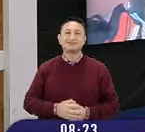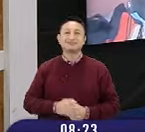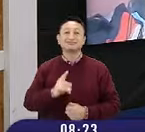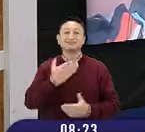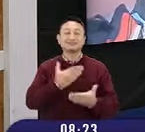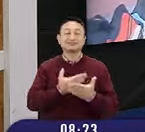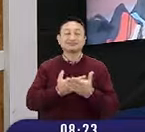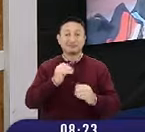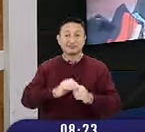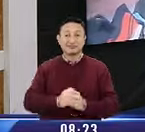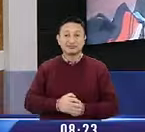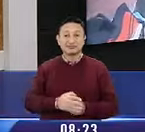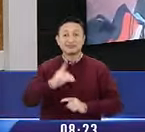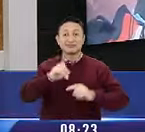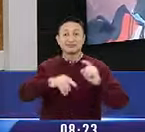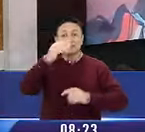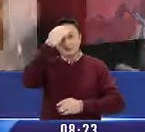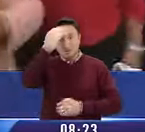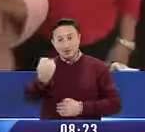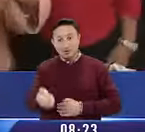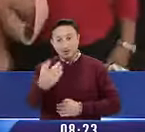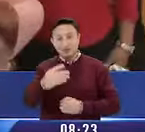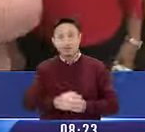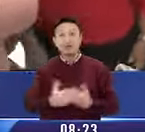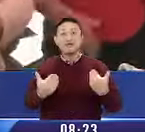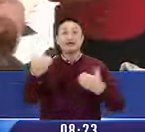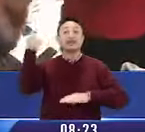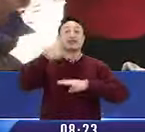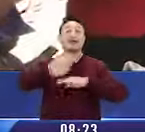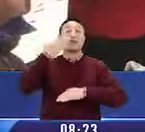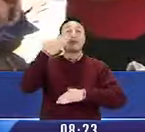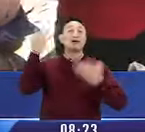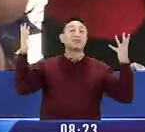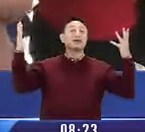Gracias, mi querido Robert. Amigos, muy buenos días y feliz Día de la Madre.